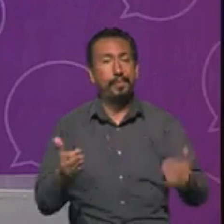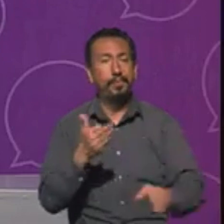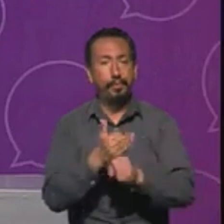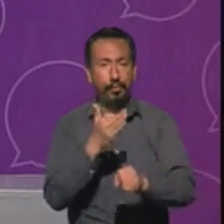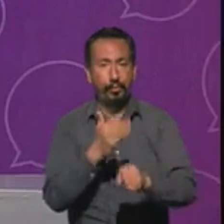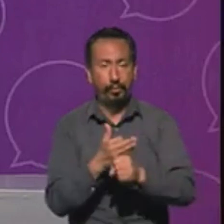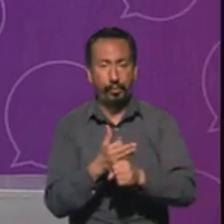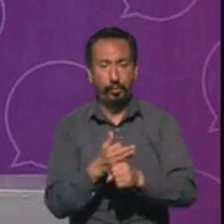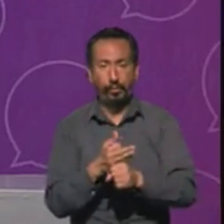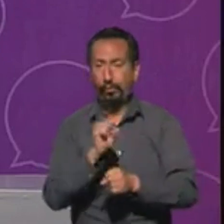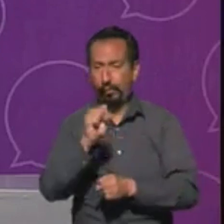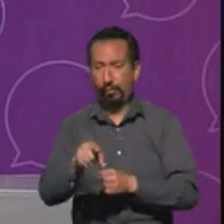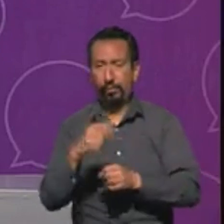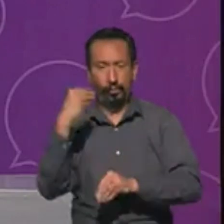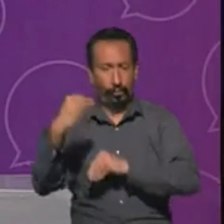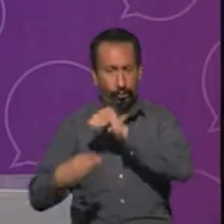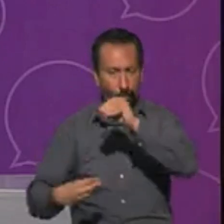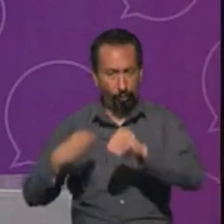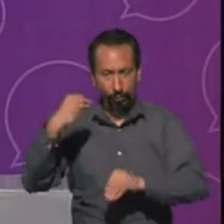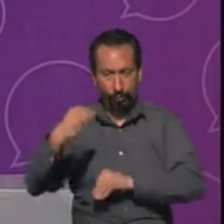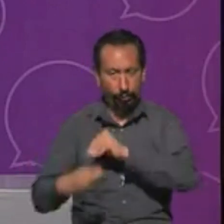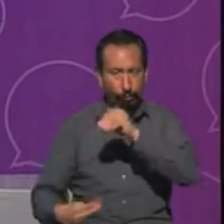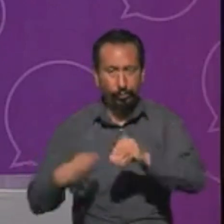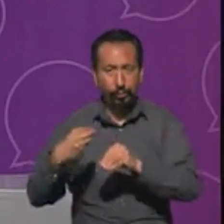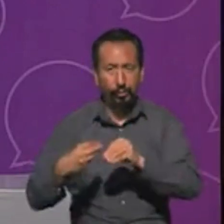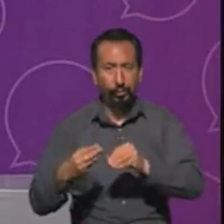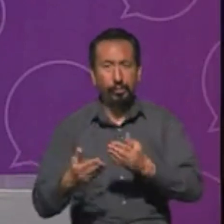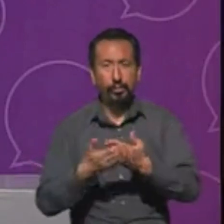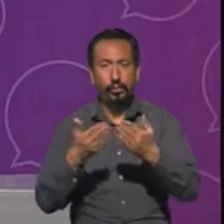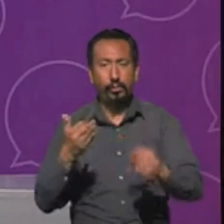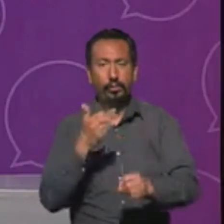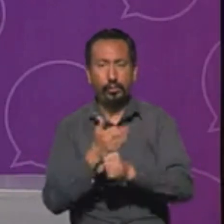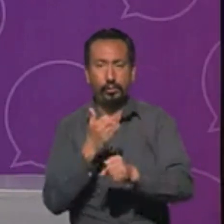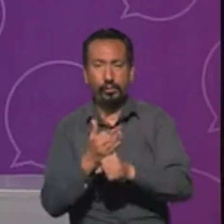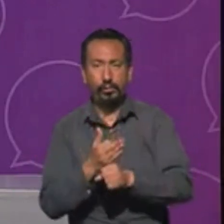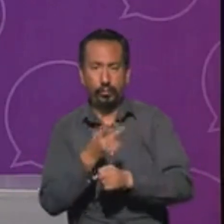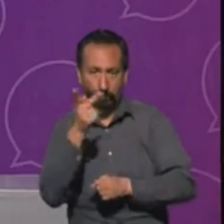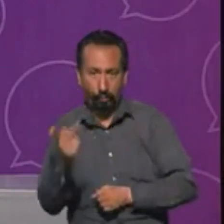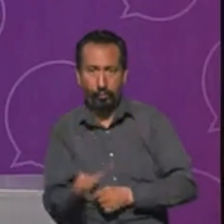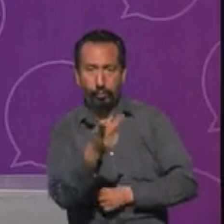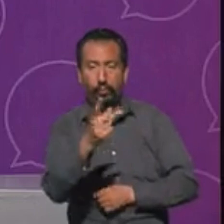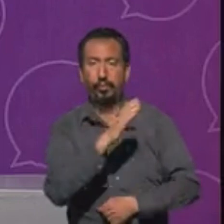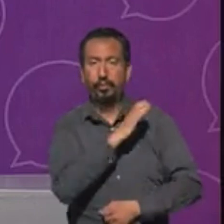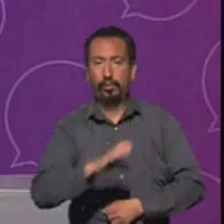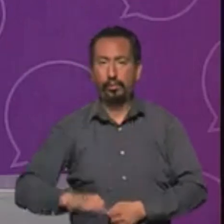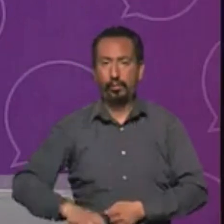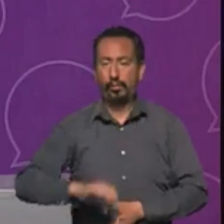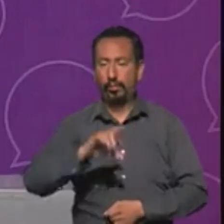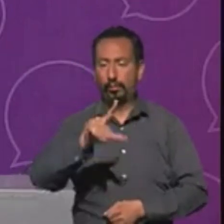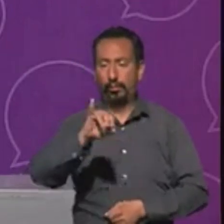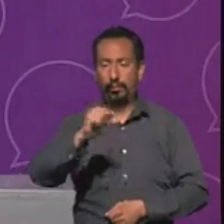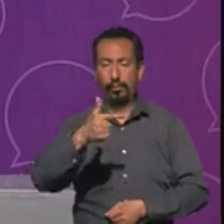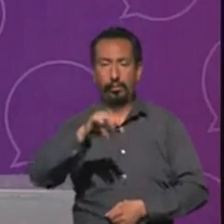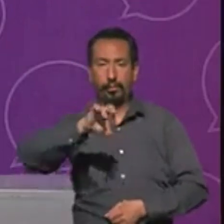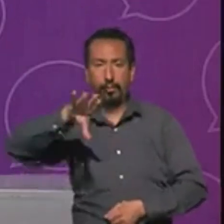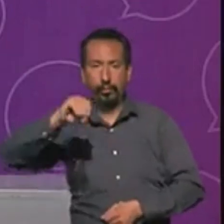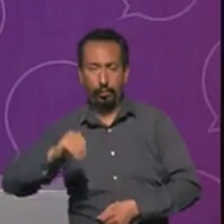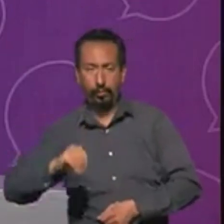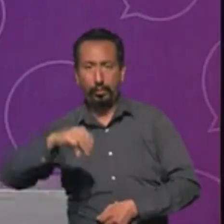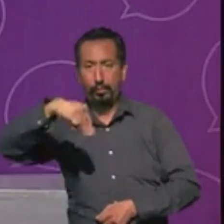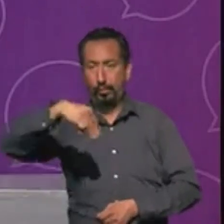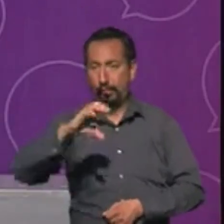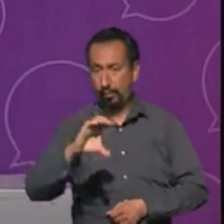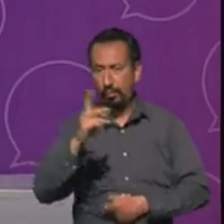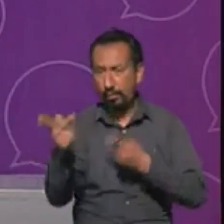tercera parte del debate con la respuesta a la pregunta que le haré al candidato Luis Guillermo Ortiz Alva de movimiento ciudadano